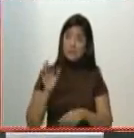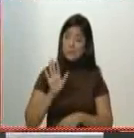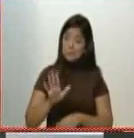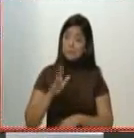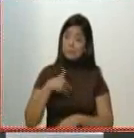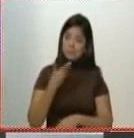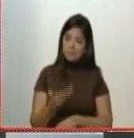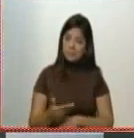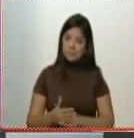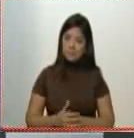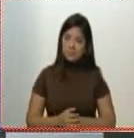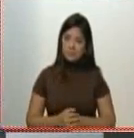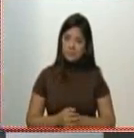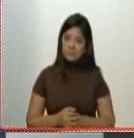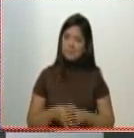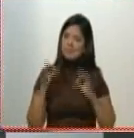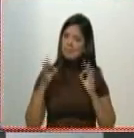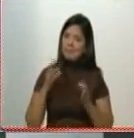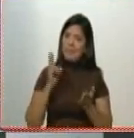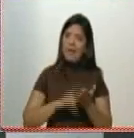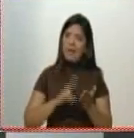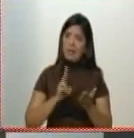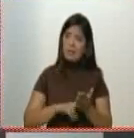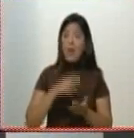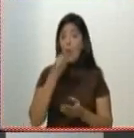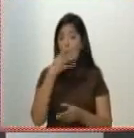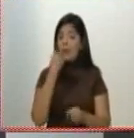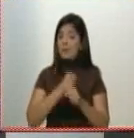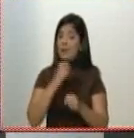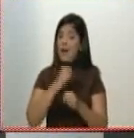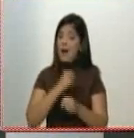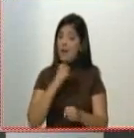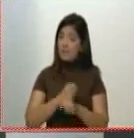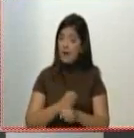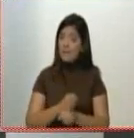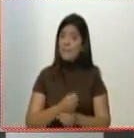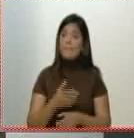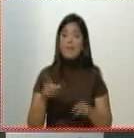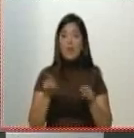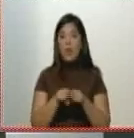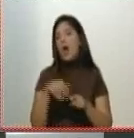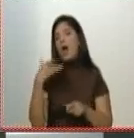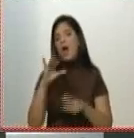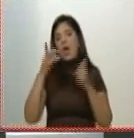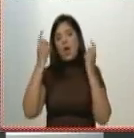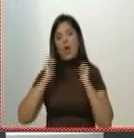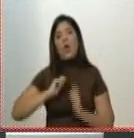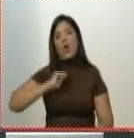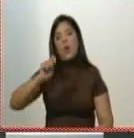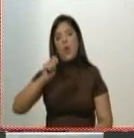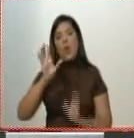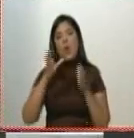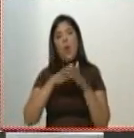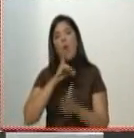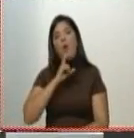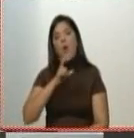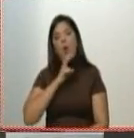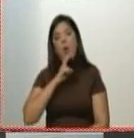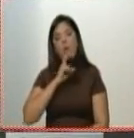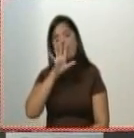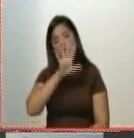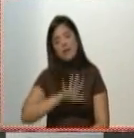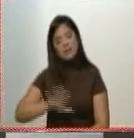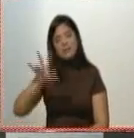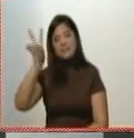tengamos la garantía de que van a hacer un buen trabajo y que nos van a representar como la generación de oro que son fuera de nuestras fronteras, dentro de